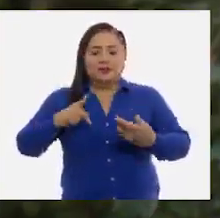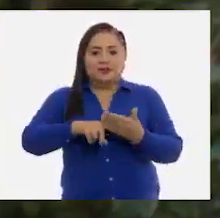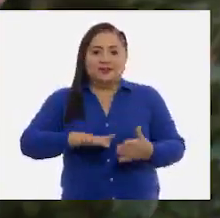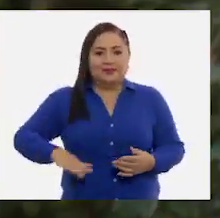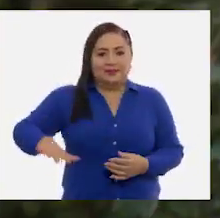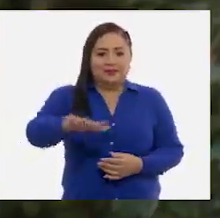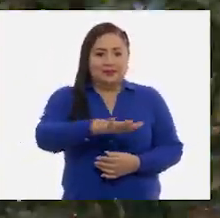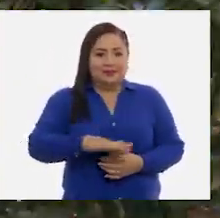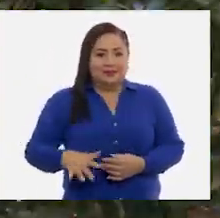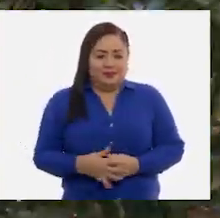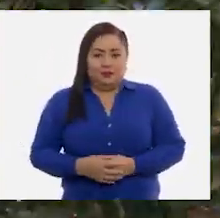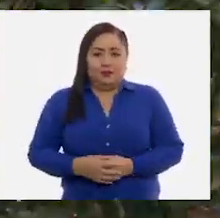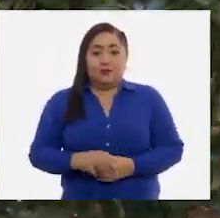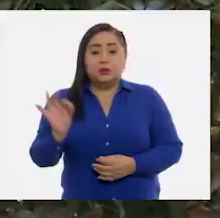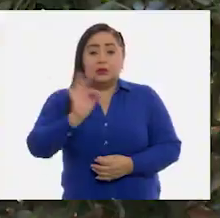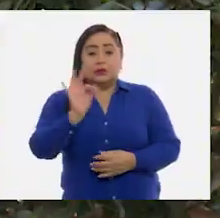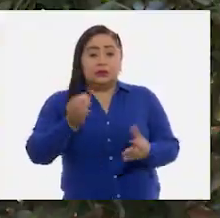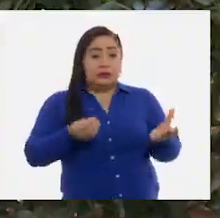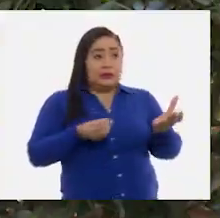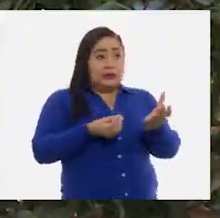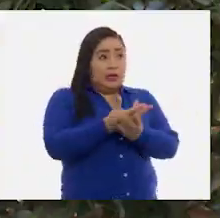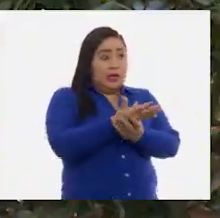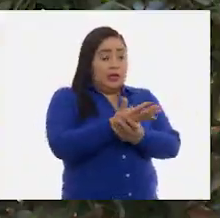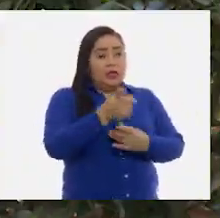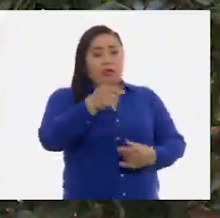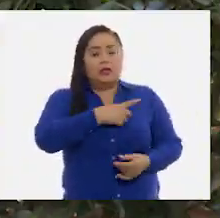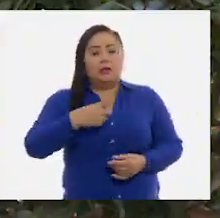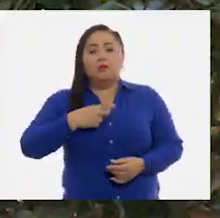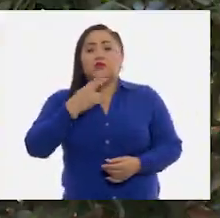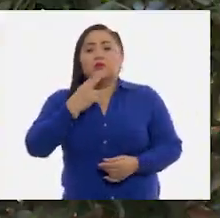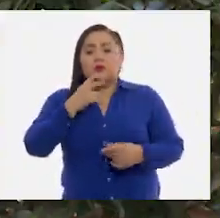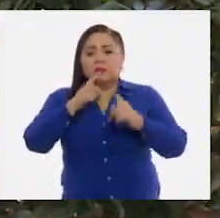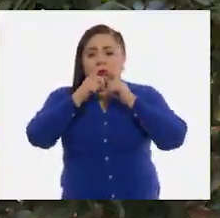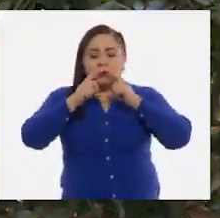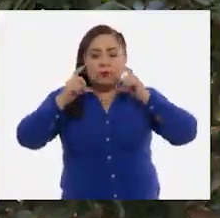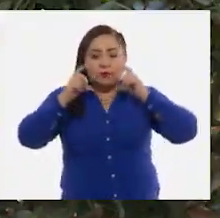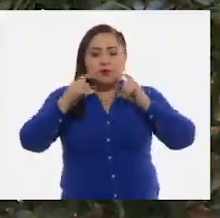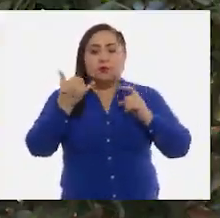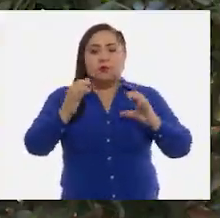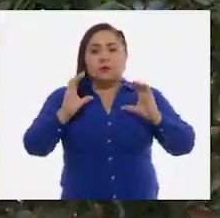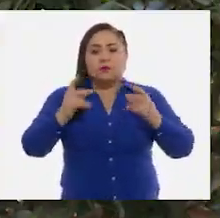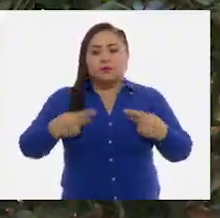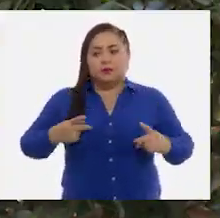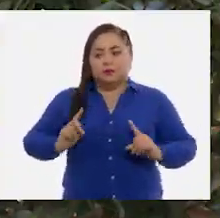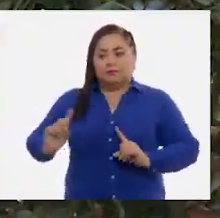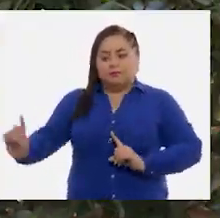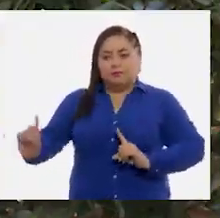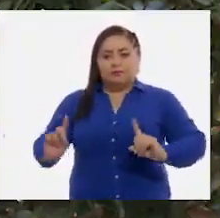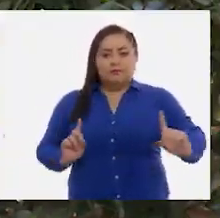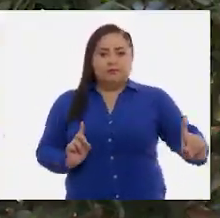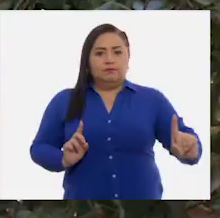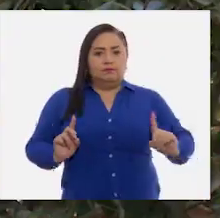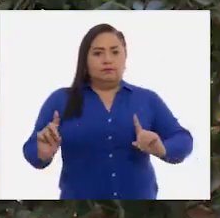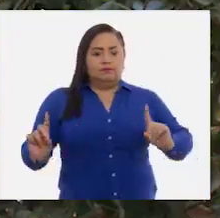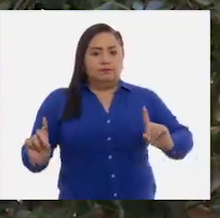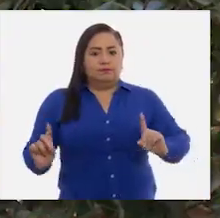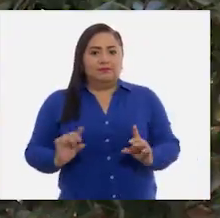que te rodean. Si sales de casa, usa cubrebocas y guarda la sana